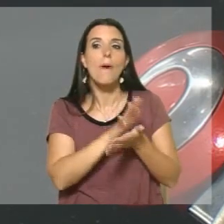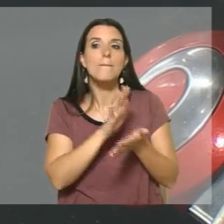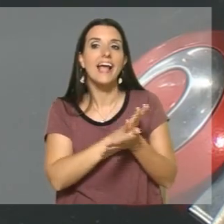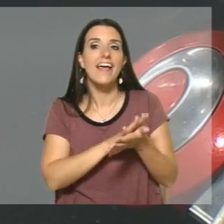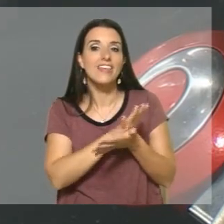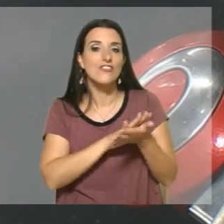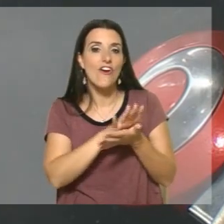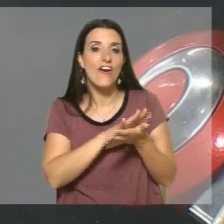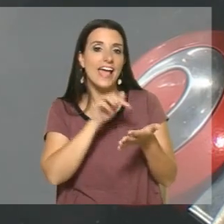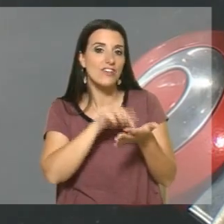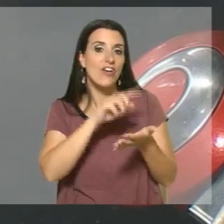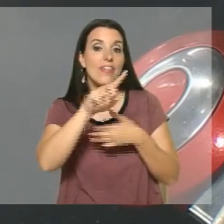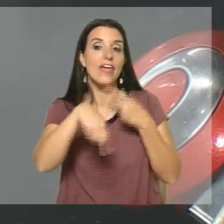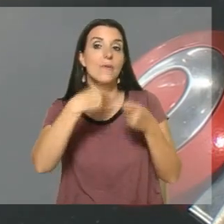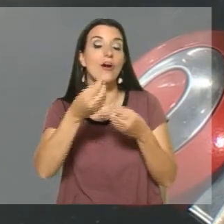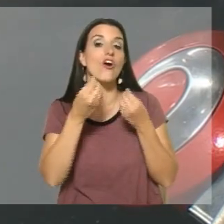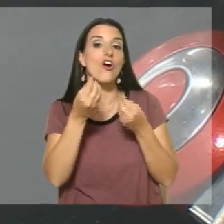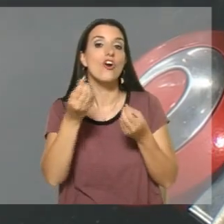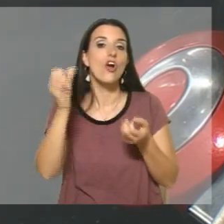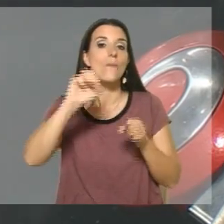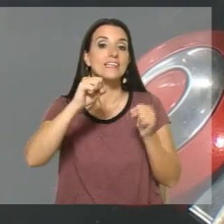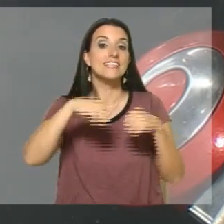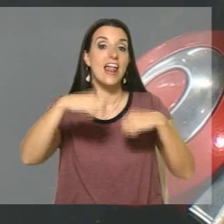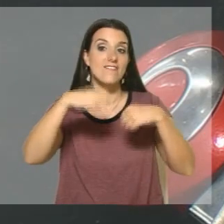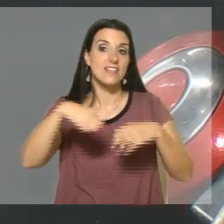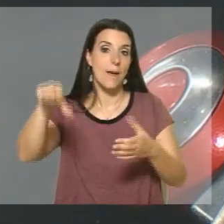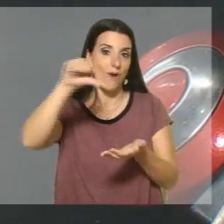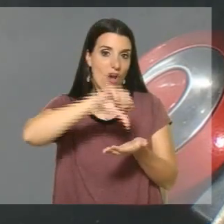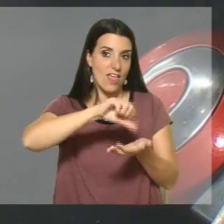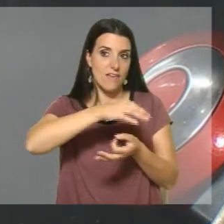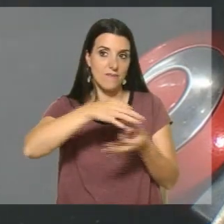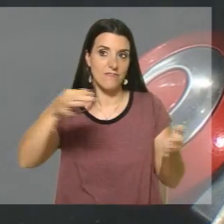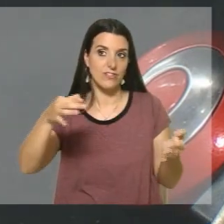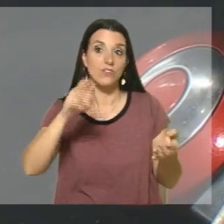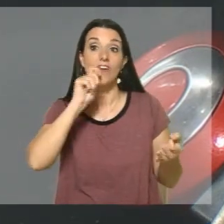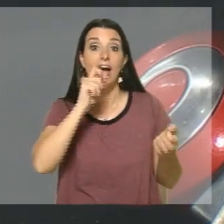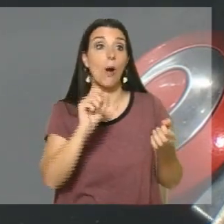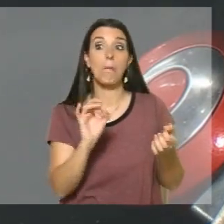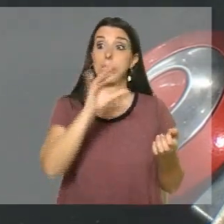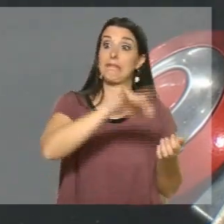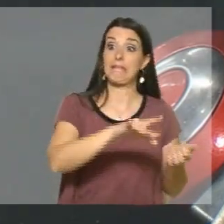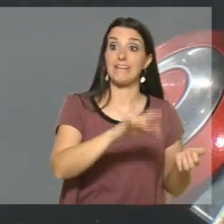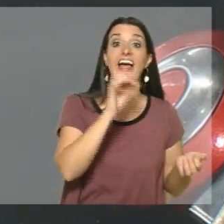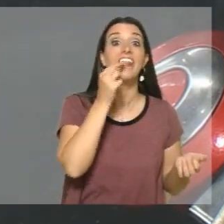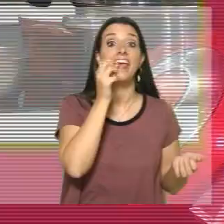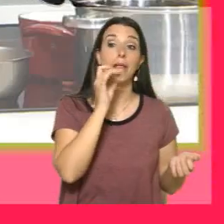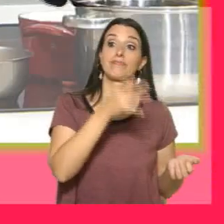pegadito, que eso lo vas a levantar ahora con la cerveza. ¿Lo vieron? Sí, salió alguien de ajo. ¿Alguien se me cayó un diente en